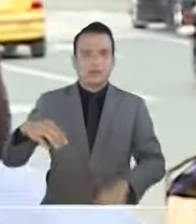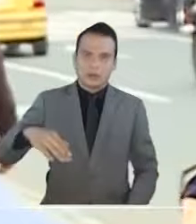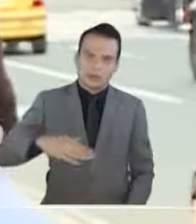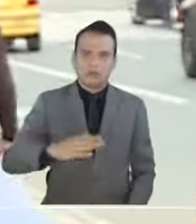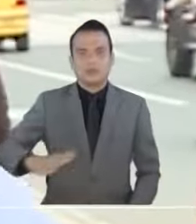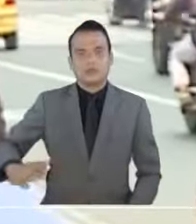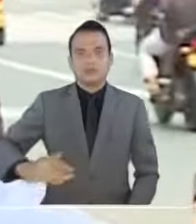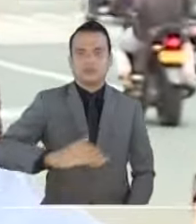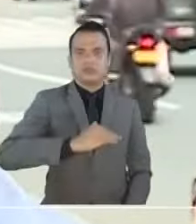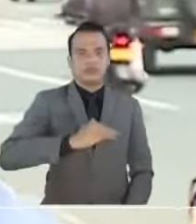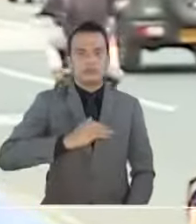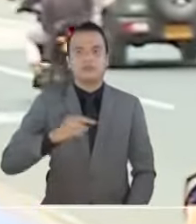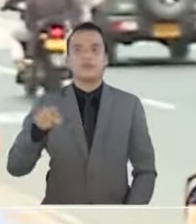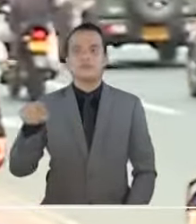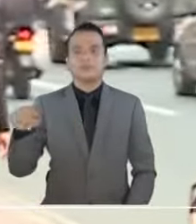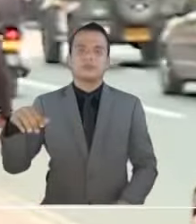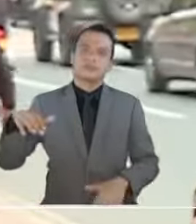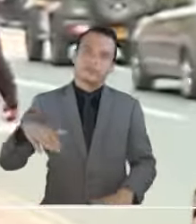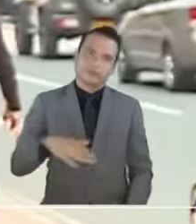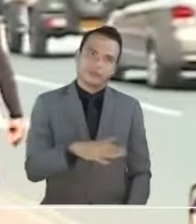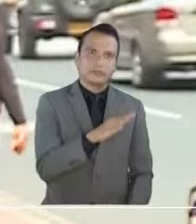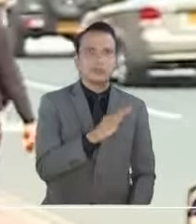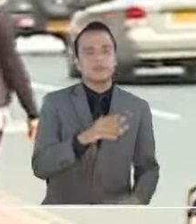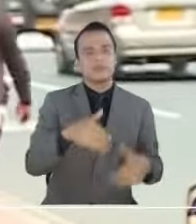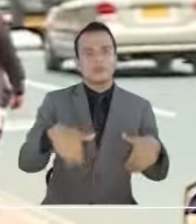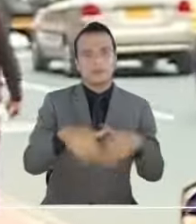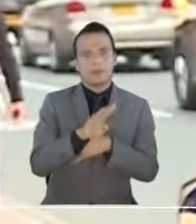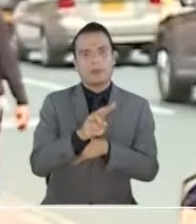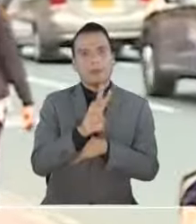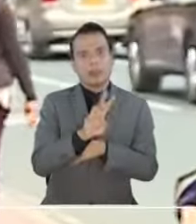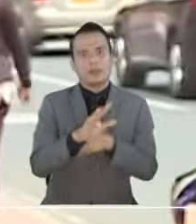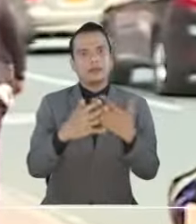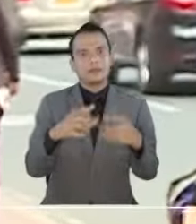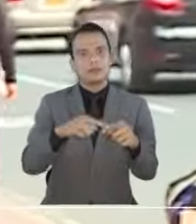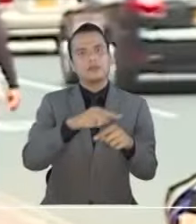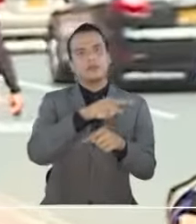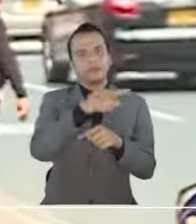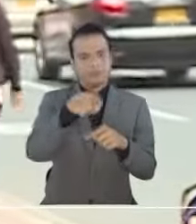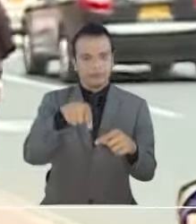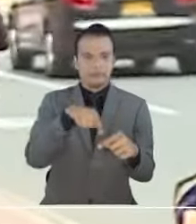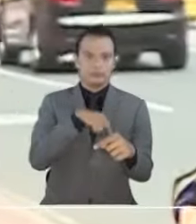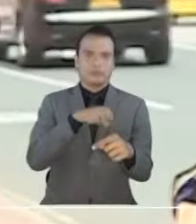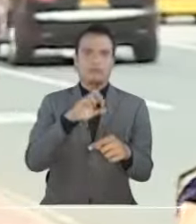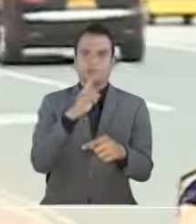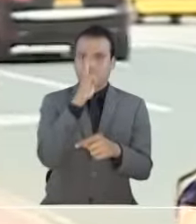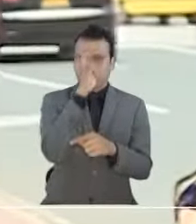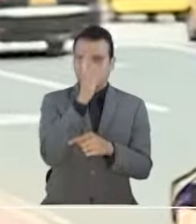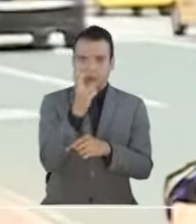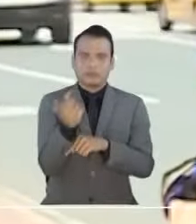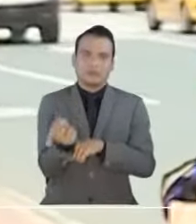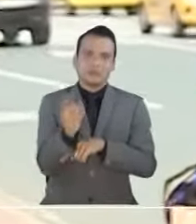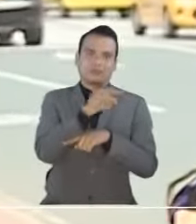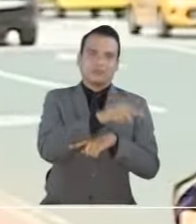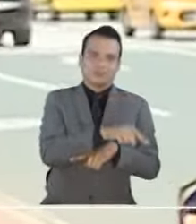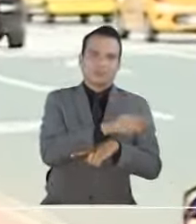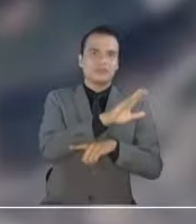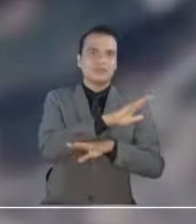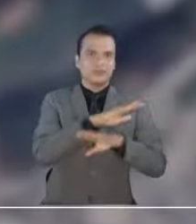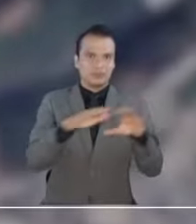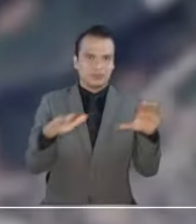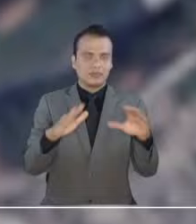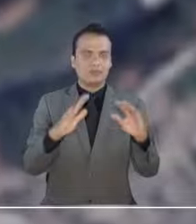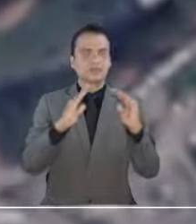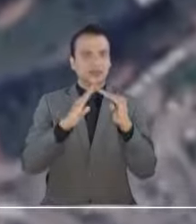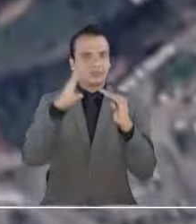hasta la 23 dar la vuelta Buscar por la carrera segunda Norte salir ahí donde está la estación o el comando de la policía tomar por la